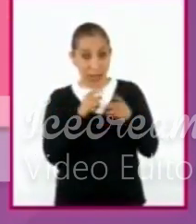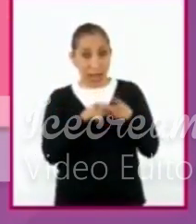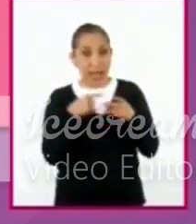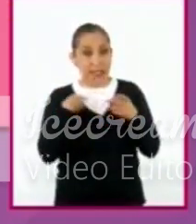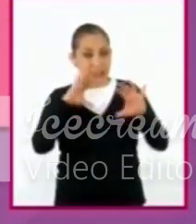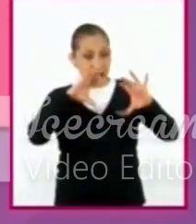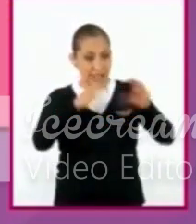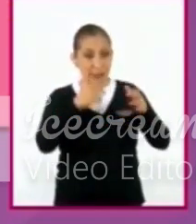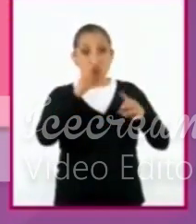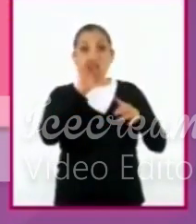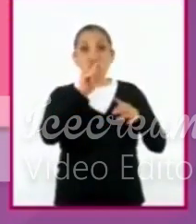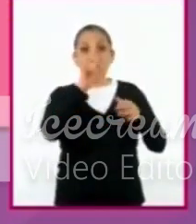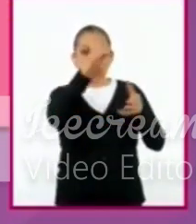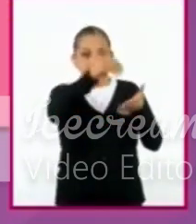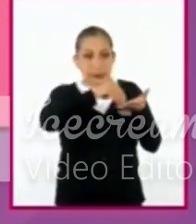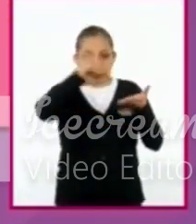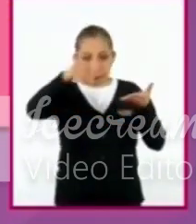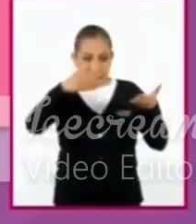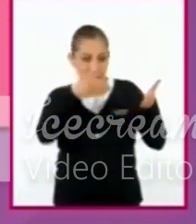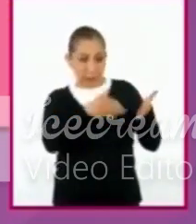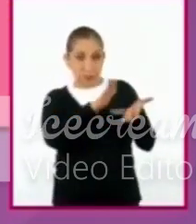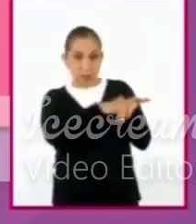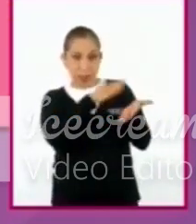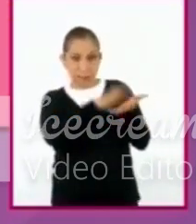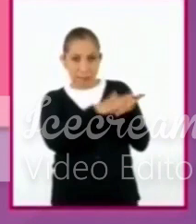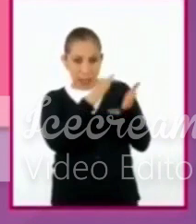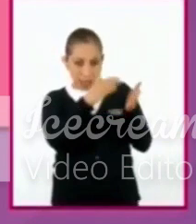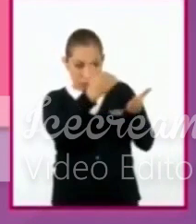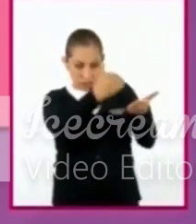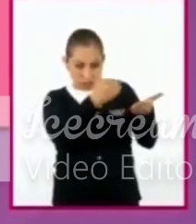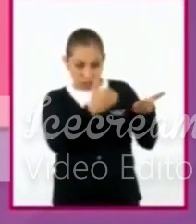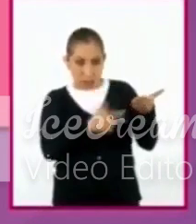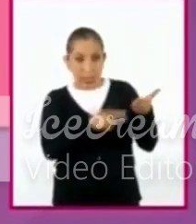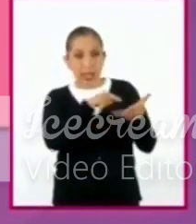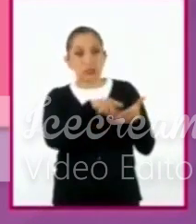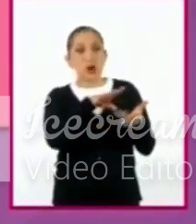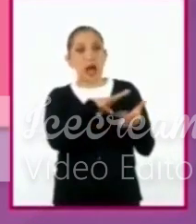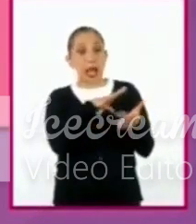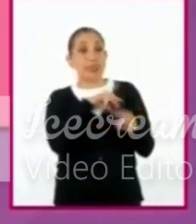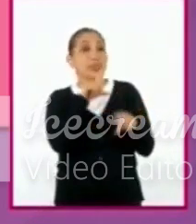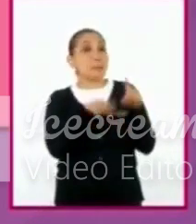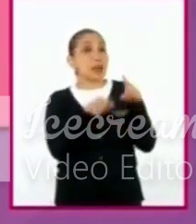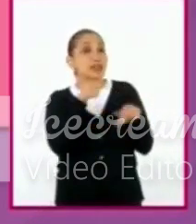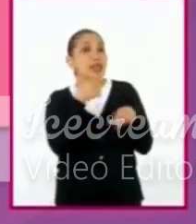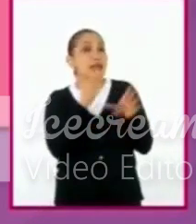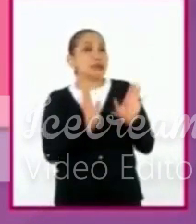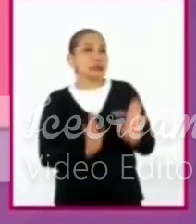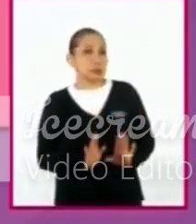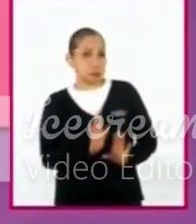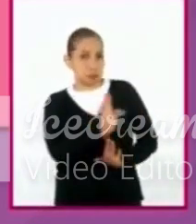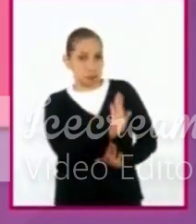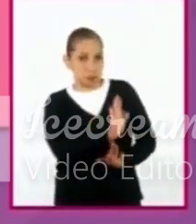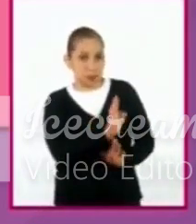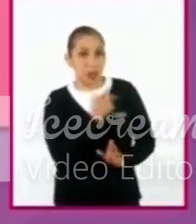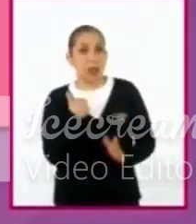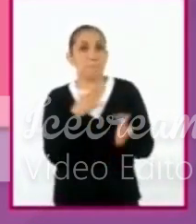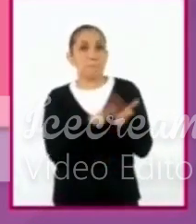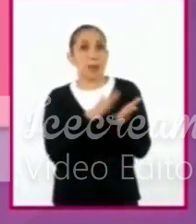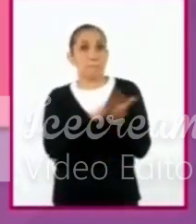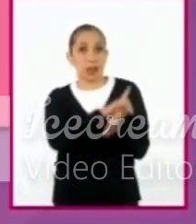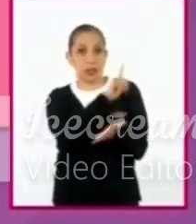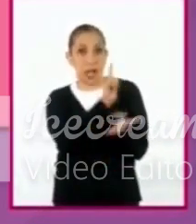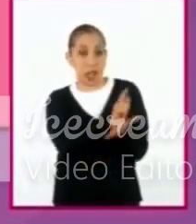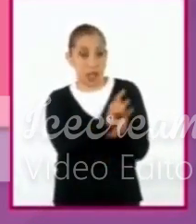las fuentes que obtiene cuando se trata de documentos. Estos se ubicarán según su tipo. Por ejemplo, documentos